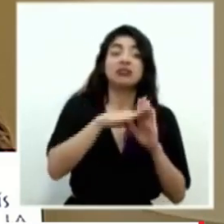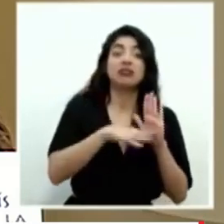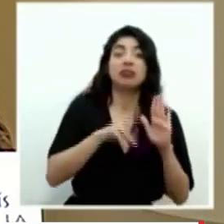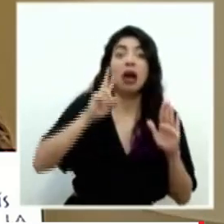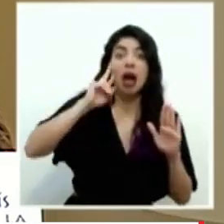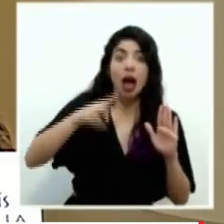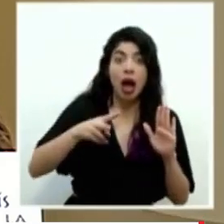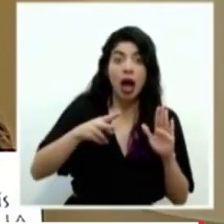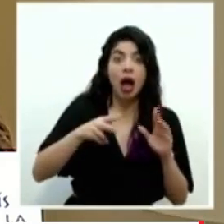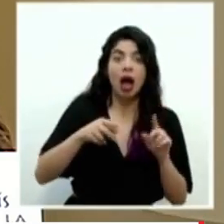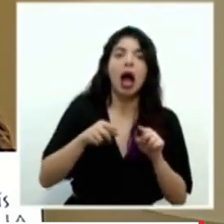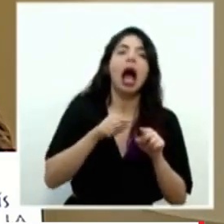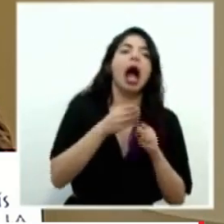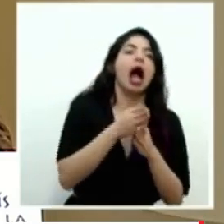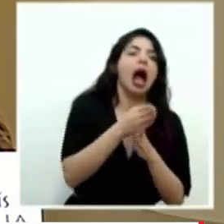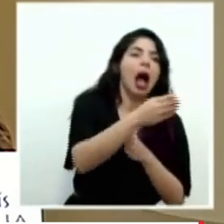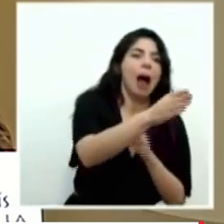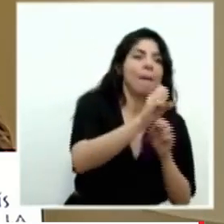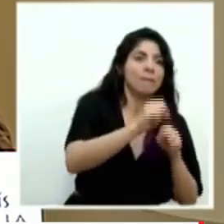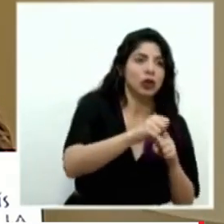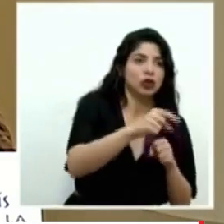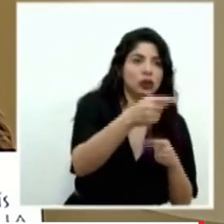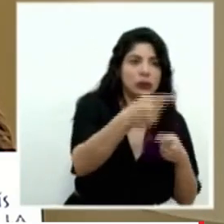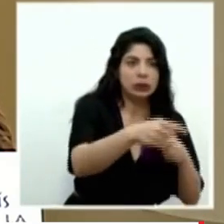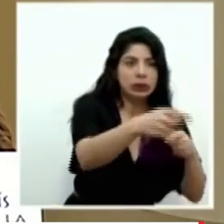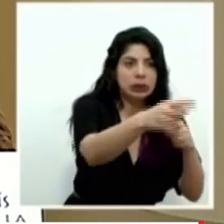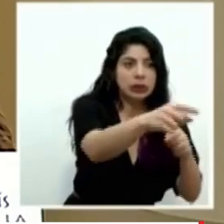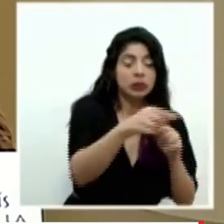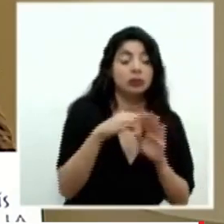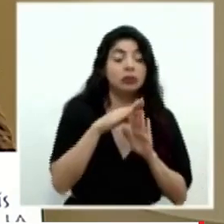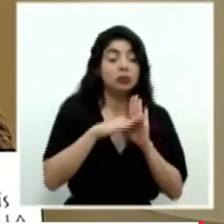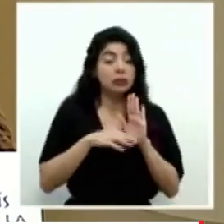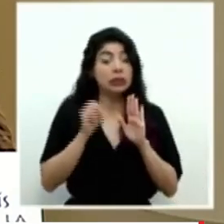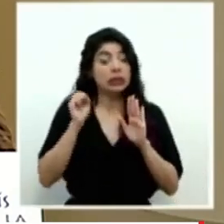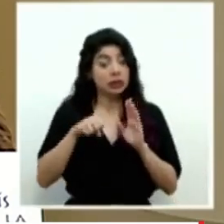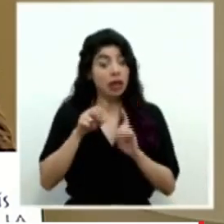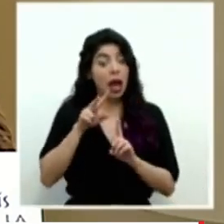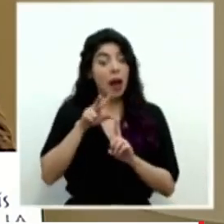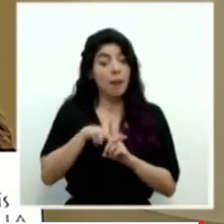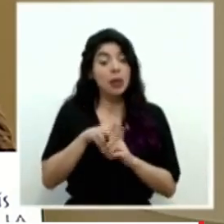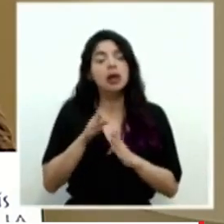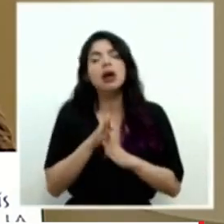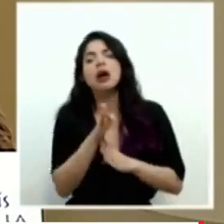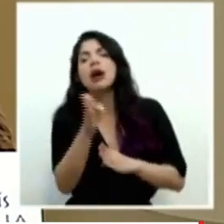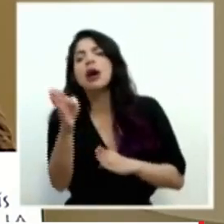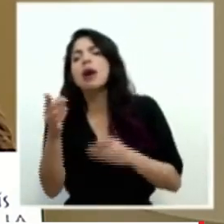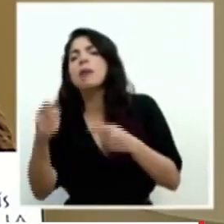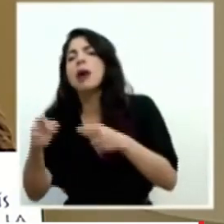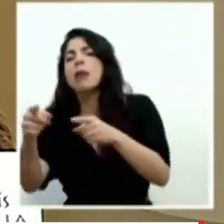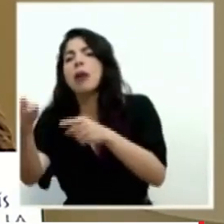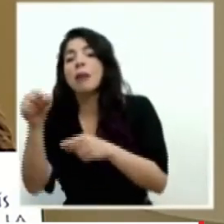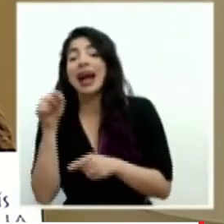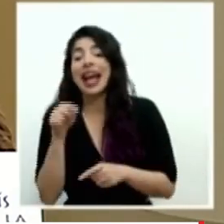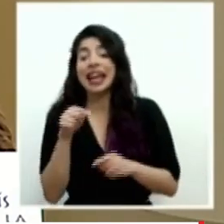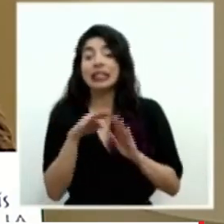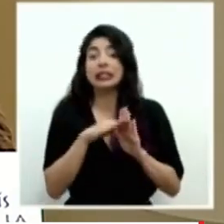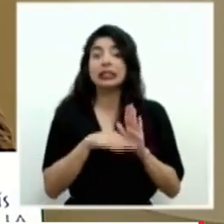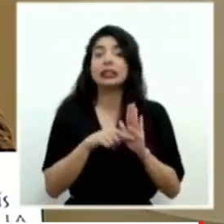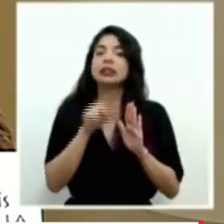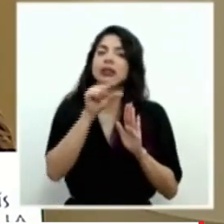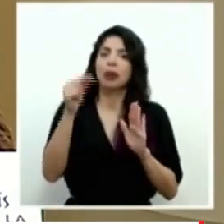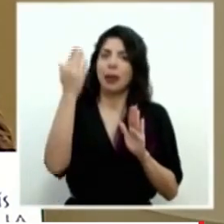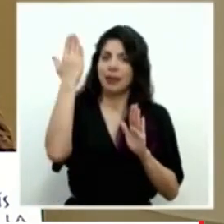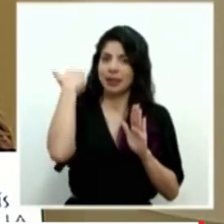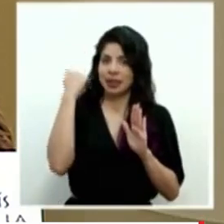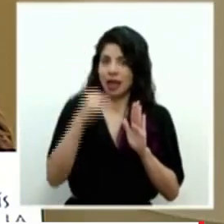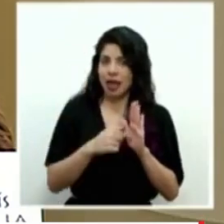medidas, ¿verdad? Y el escenario cumpliendo las medidas, pero fundamentalmente las medidas que estaban rigiendo hasta la semana anterior.